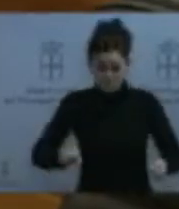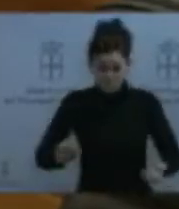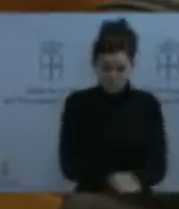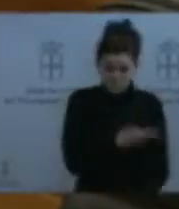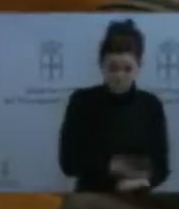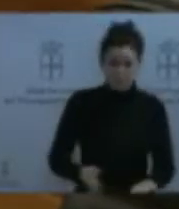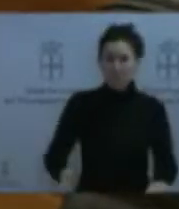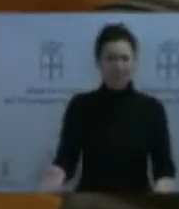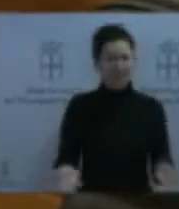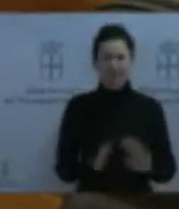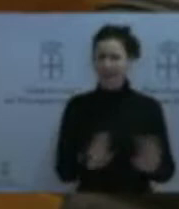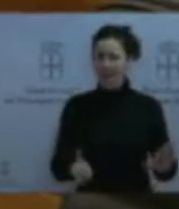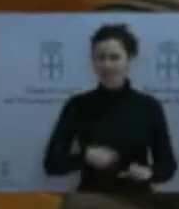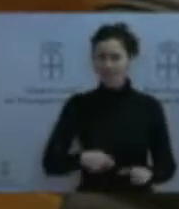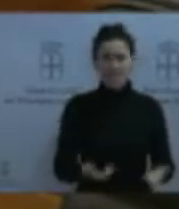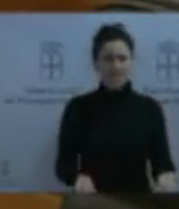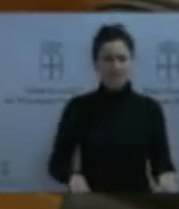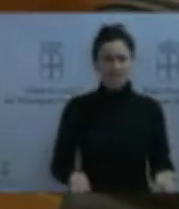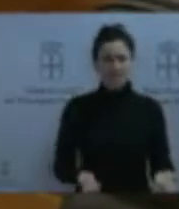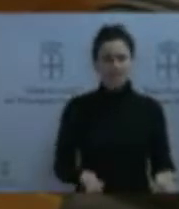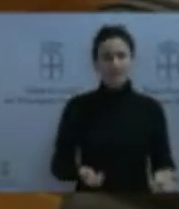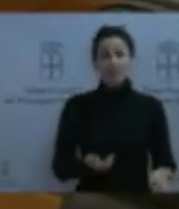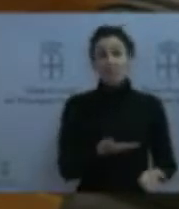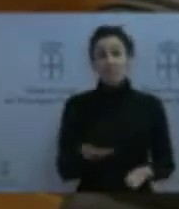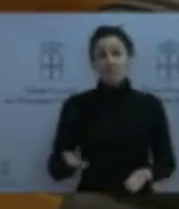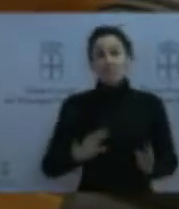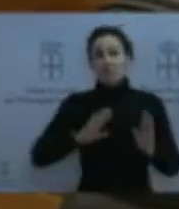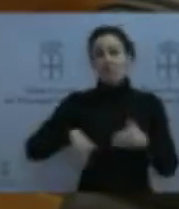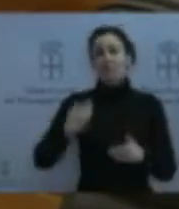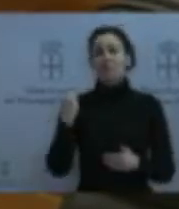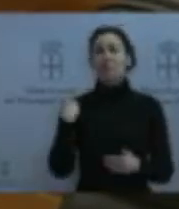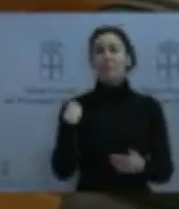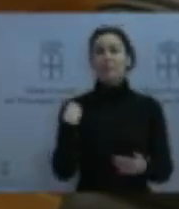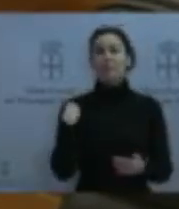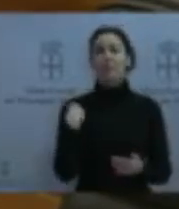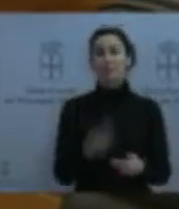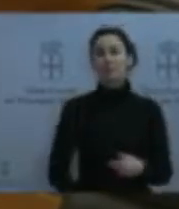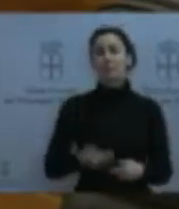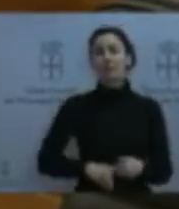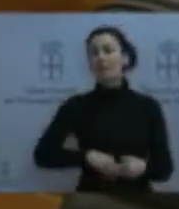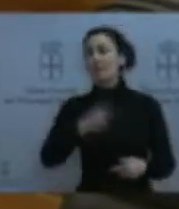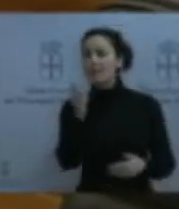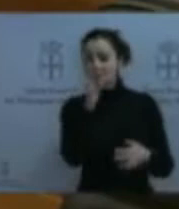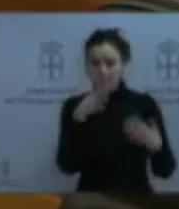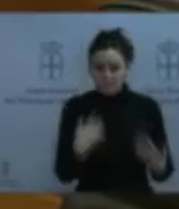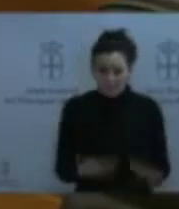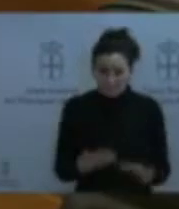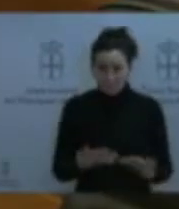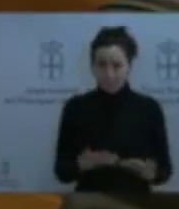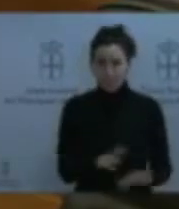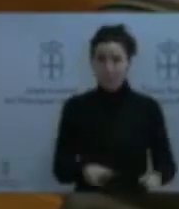considerando su última petición, o más relevante e insistente, y aún, repito, subrayando la